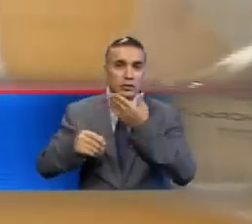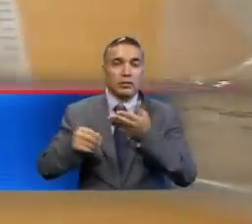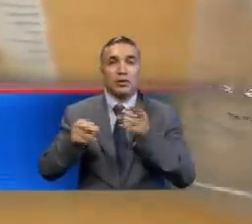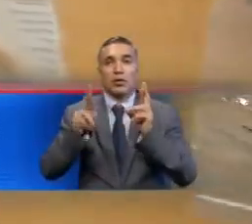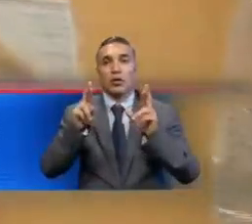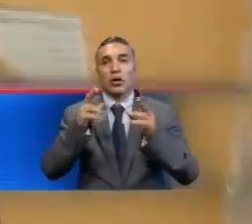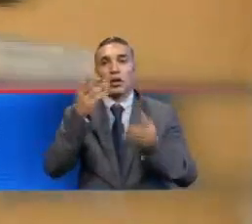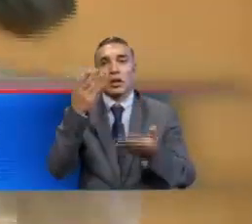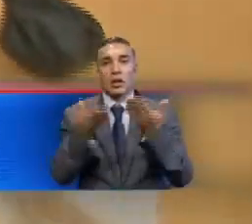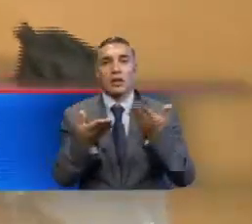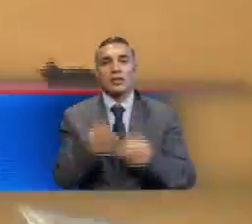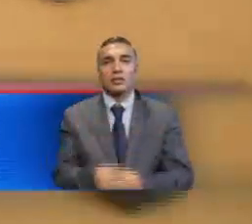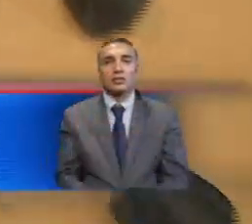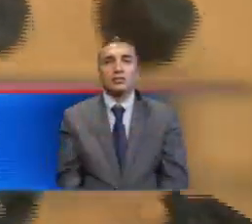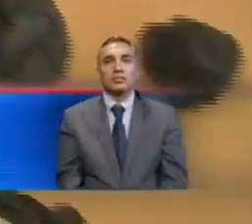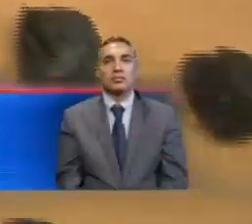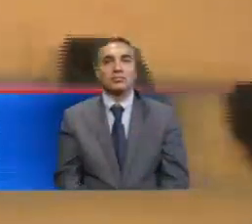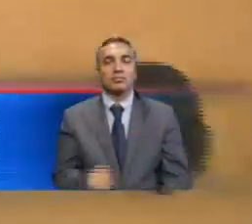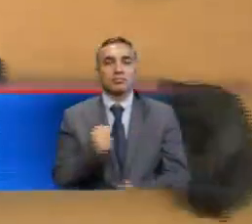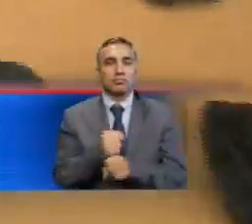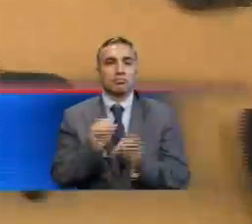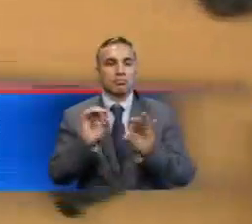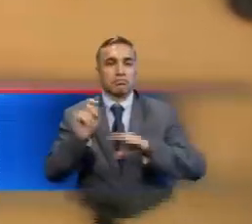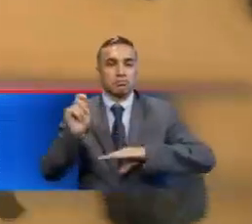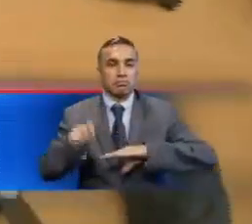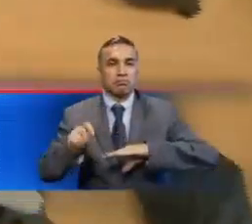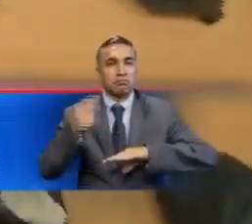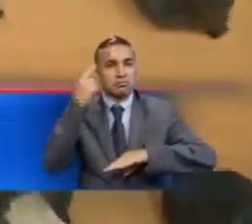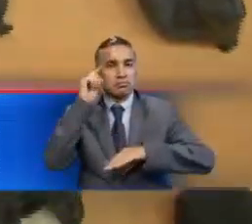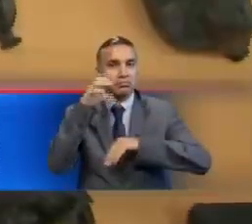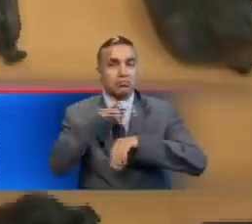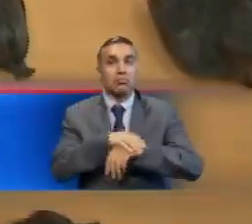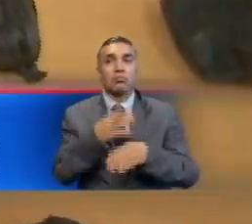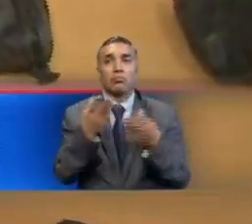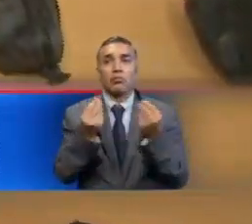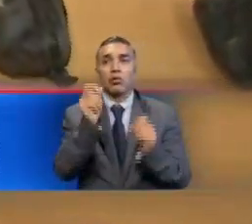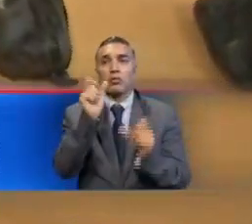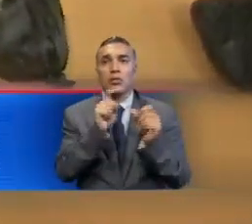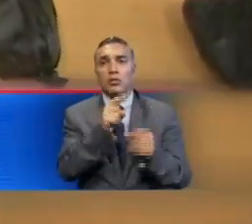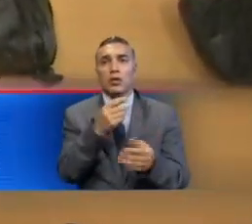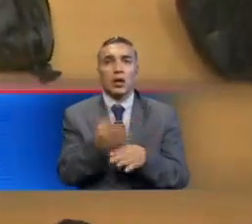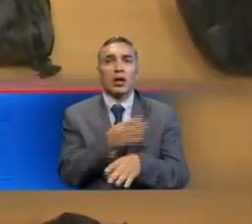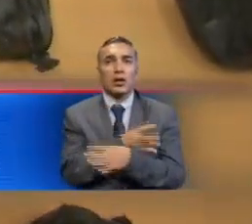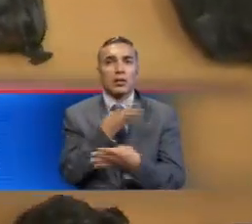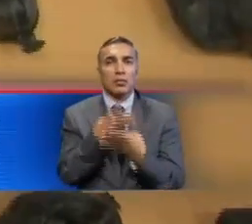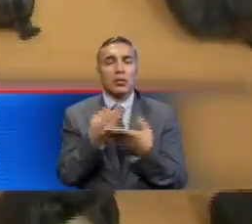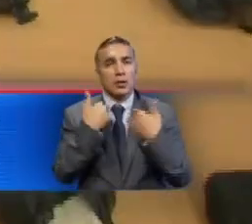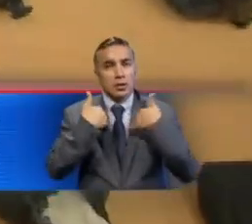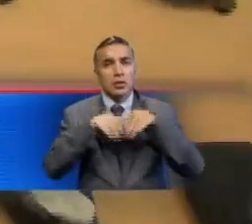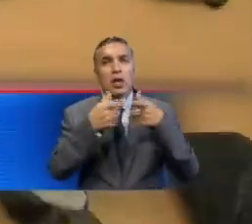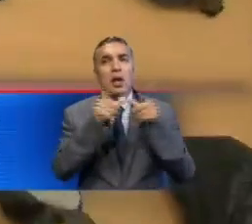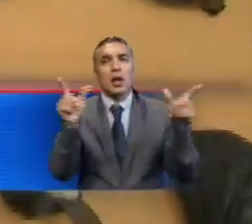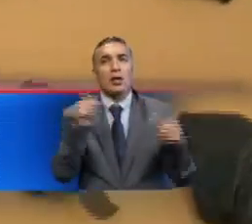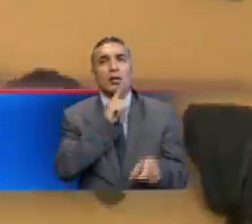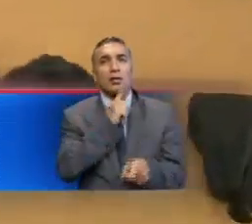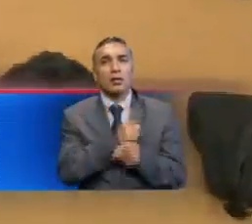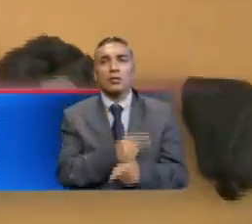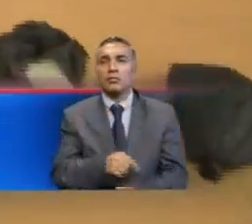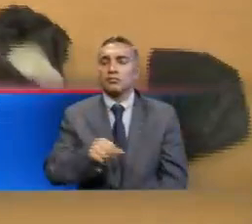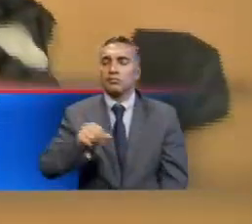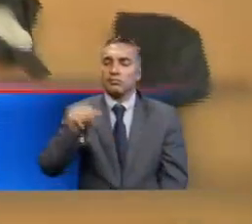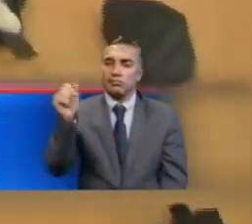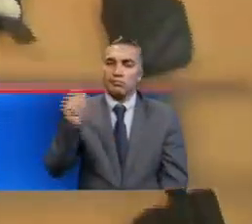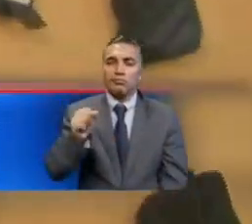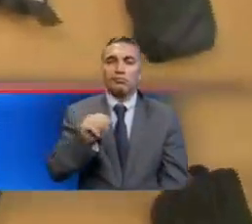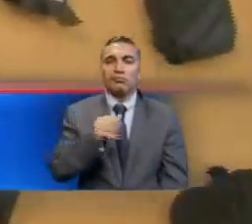que tal vez hagan su parte correspondiente, porque varias de estas personas con varios antecedentes siguen libres. Sí, son